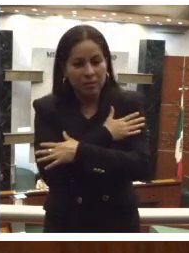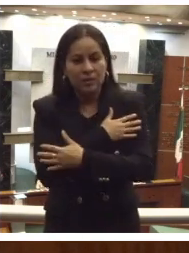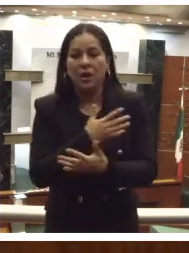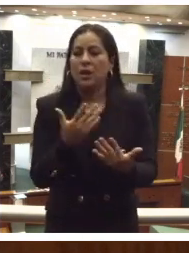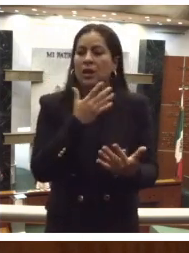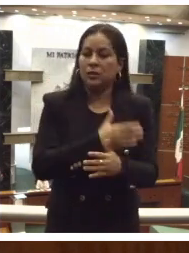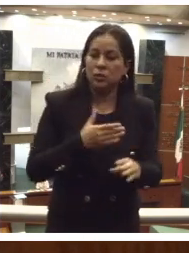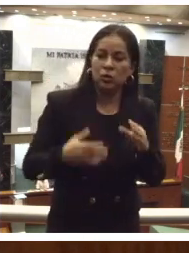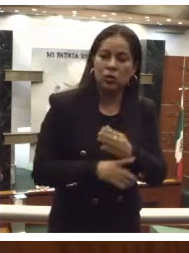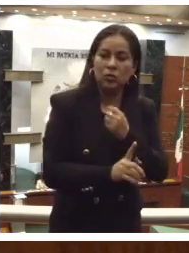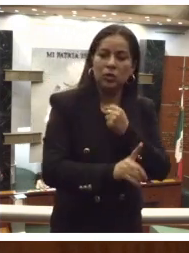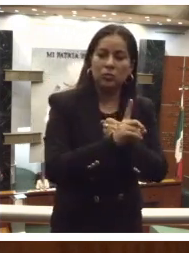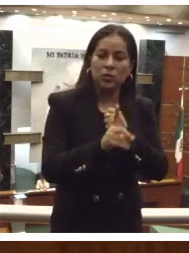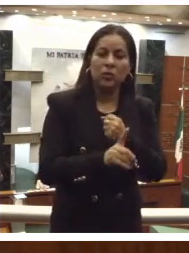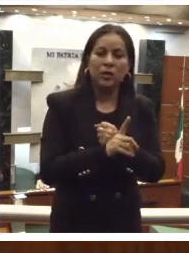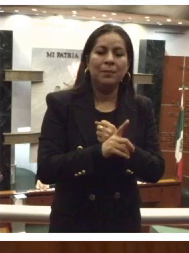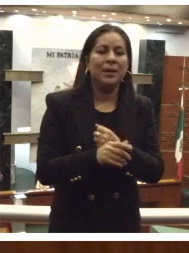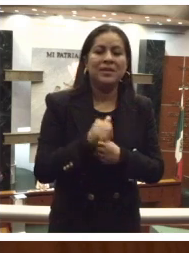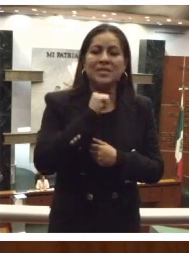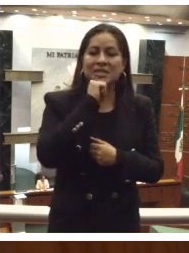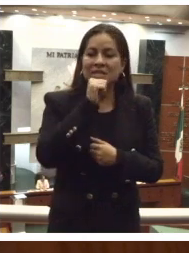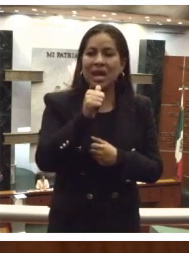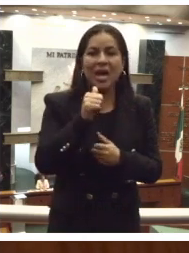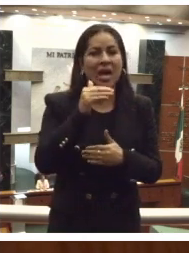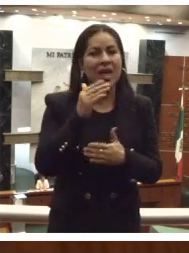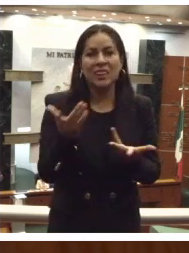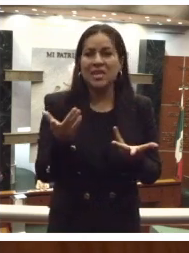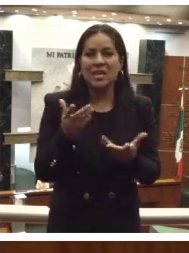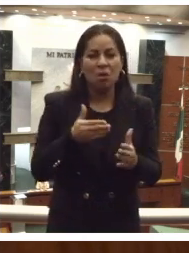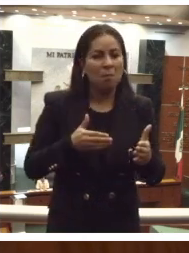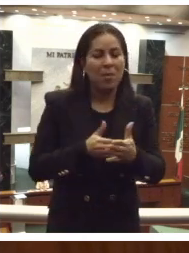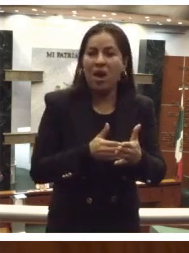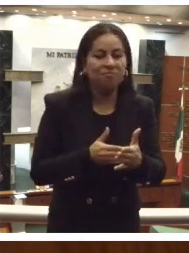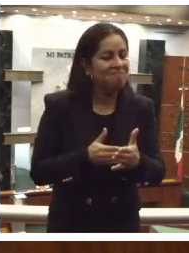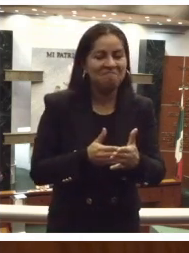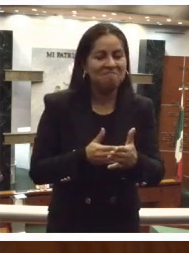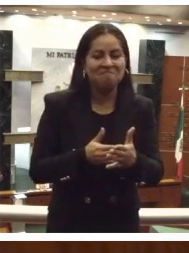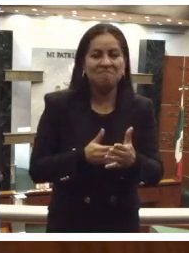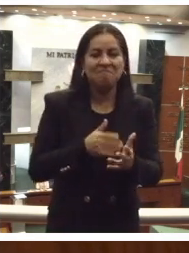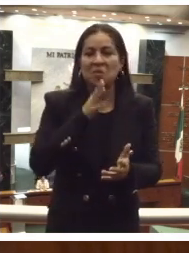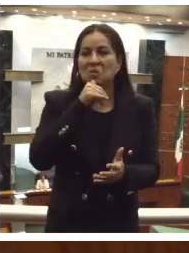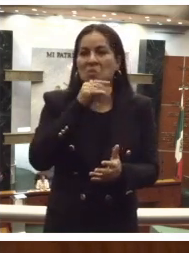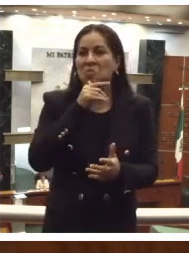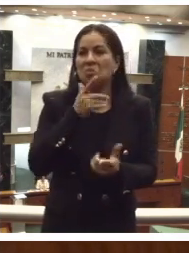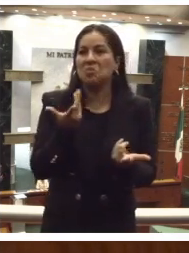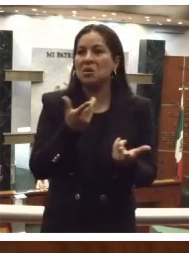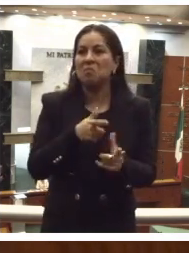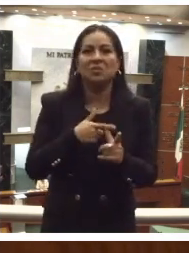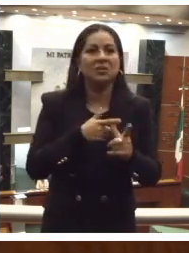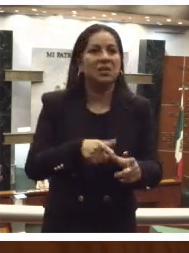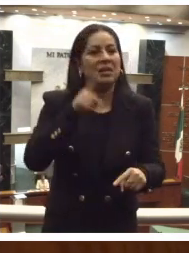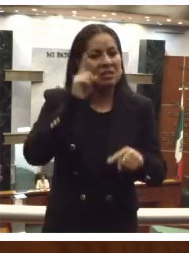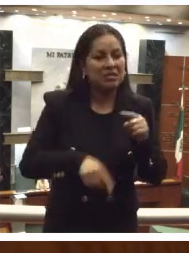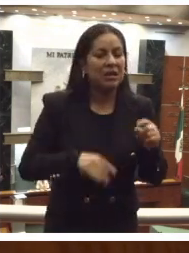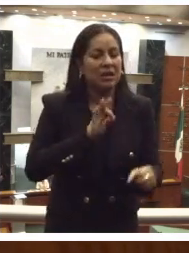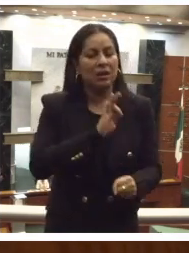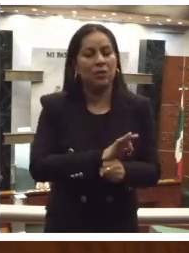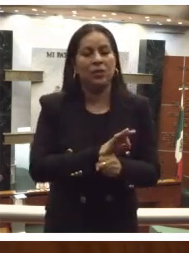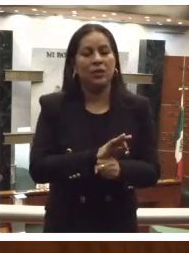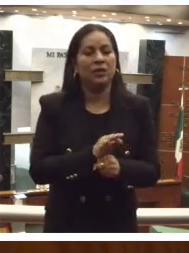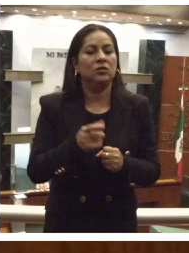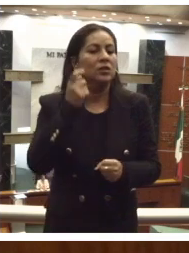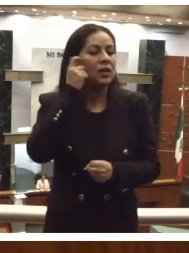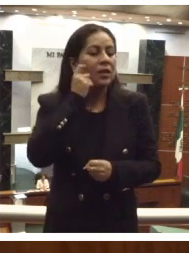raíz, que dicho sea de paso, nada ni nadie lo para. No podemos claudicar en la protección de las y